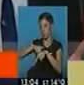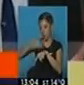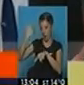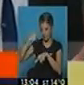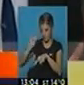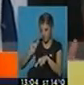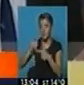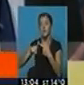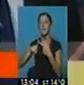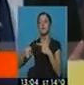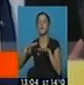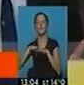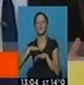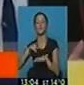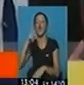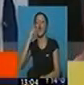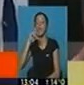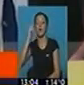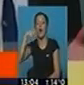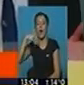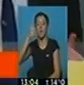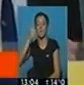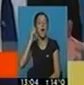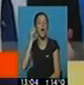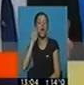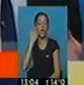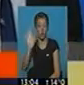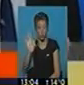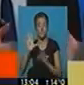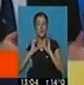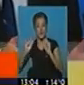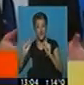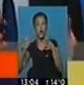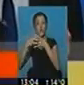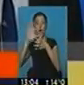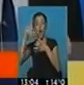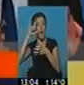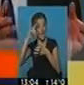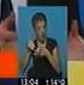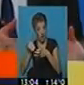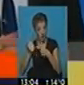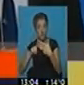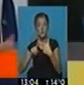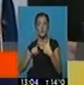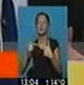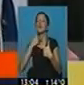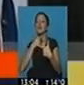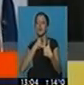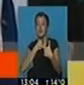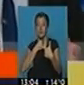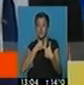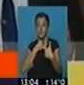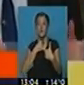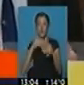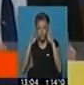que ocurrió con Almagro, el secretario general de la Organización de los Estados Americanos, que quiere imponer o quiere que se vote la Carta